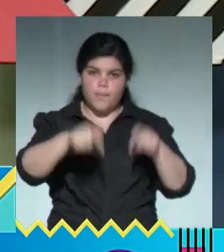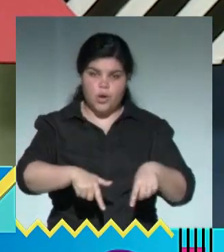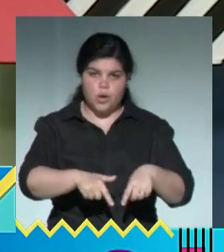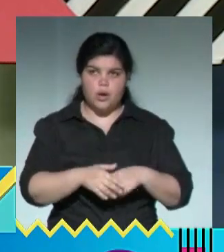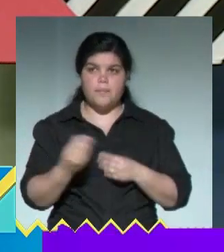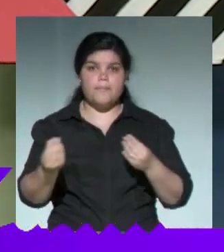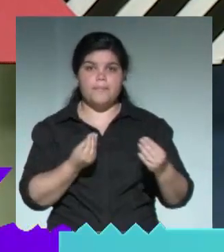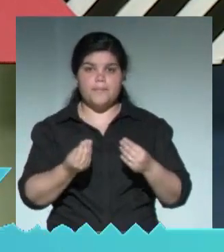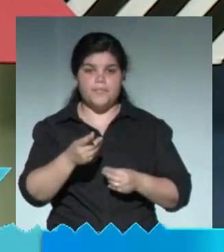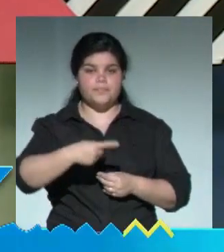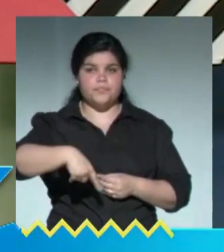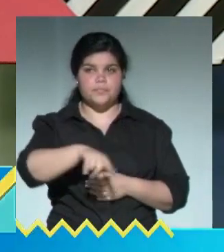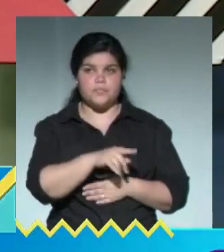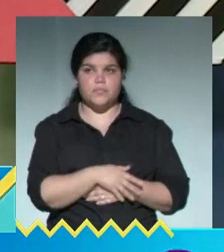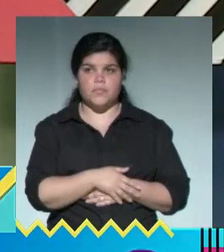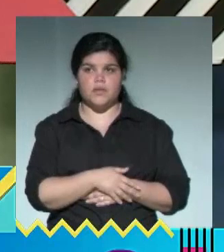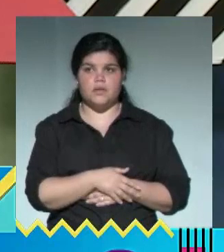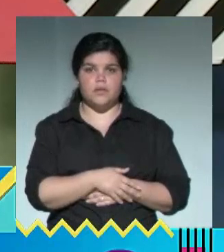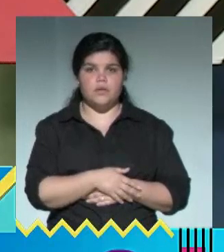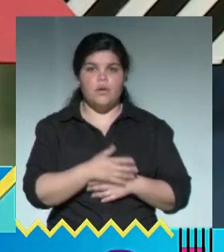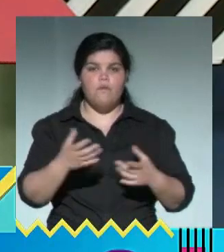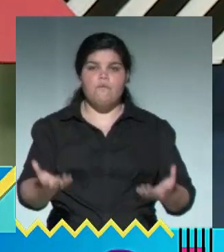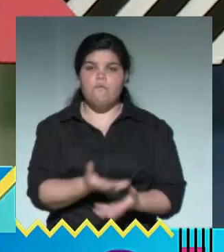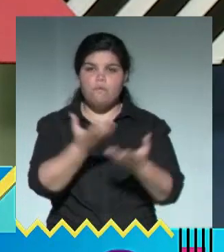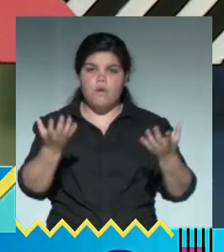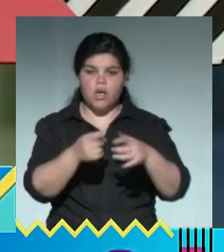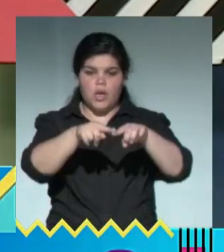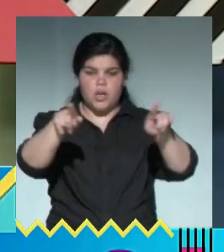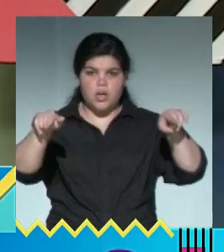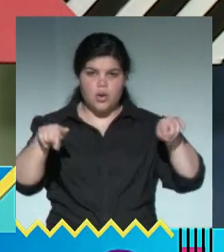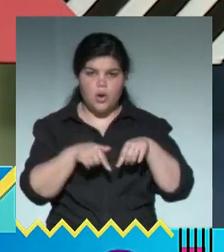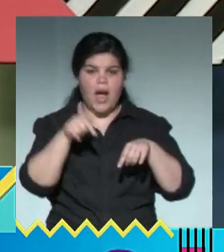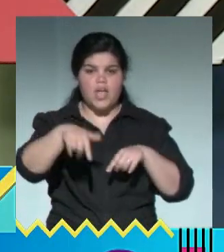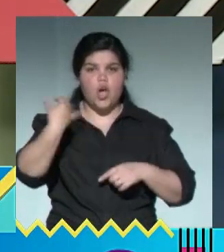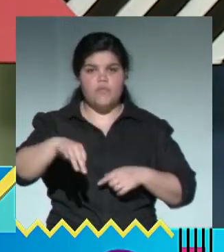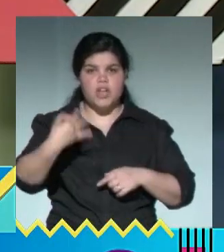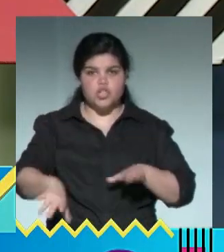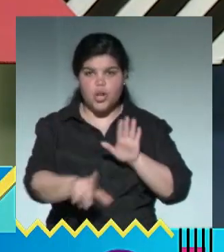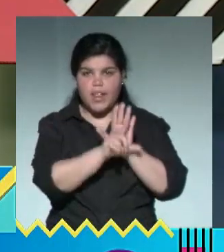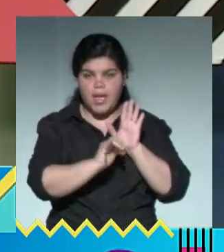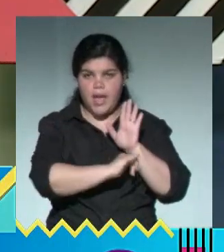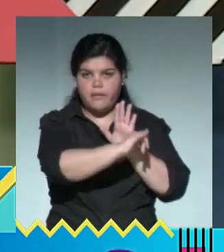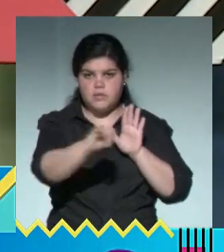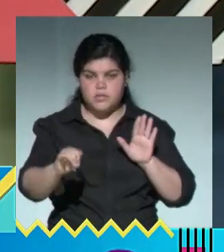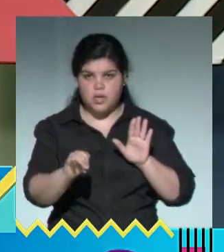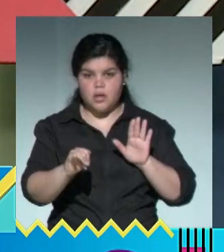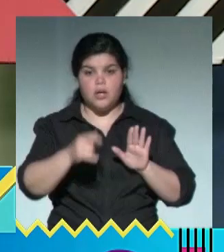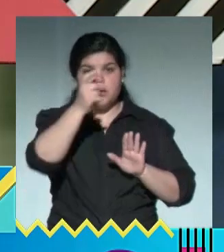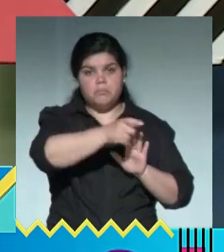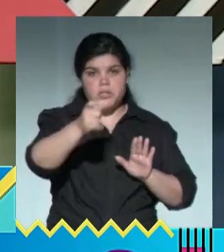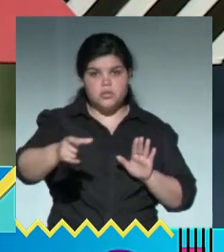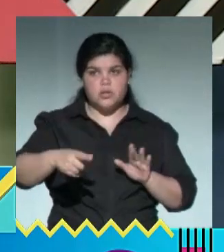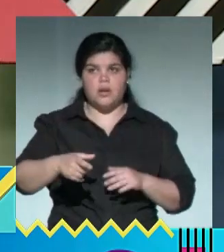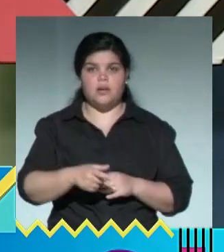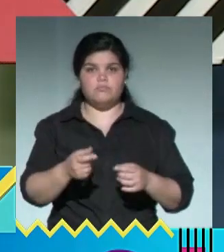tengan los productores las picadas cortafuegos perimetrales que están obligados por ley. Claro. Por lo tanto, quienes no tengan sus